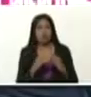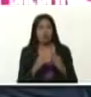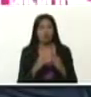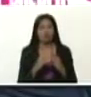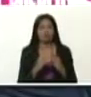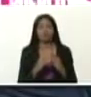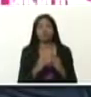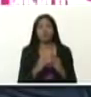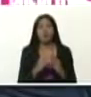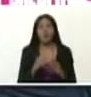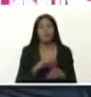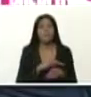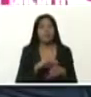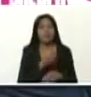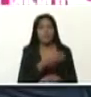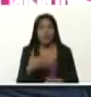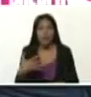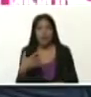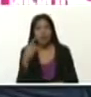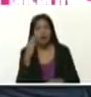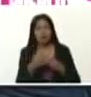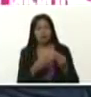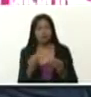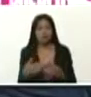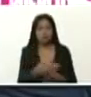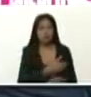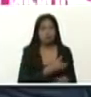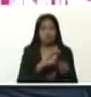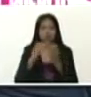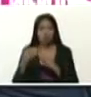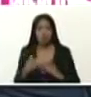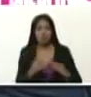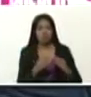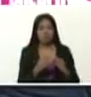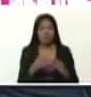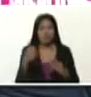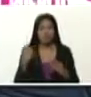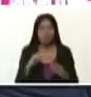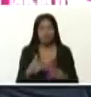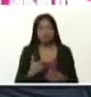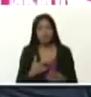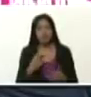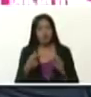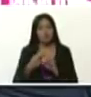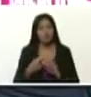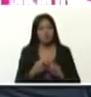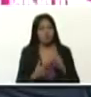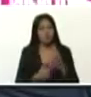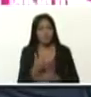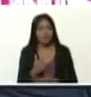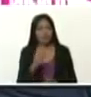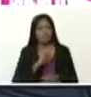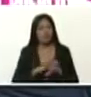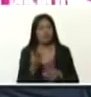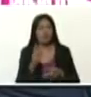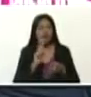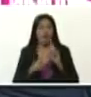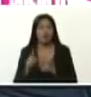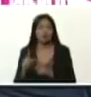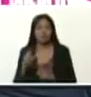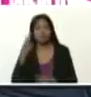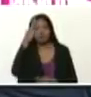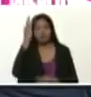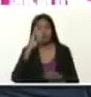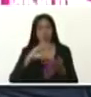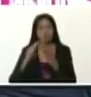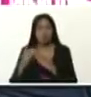Ecao. El reciclaje en las comunidades, que tenga un sentido positivo. Porque a veces algunos consejos comunales